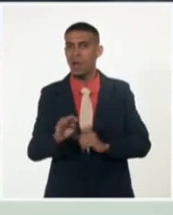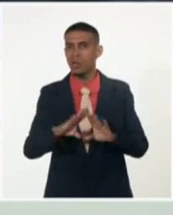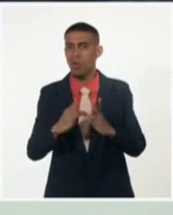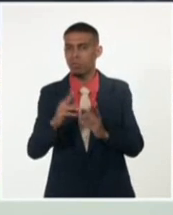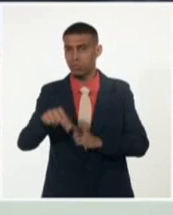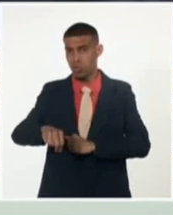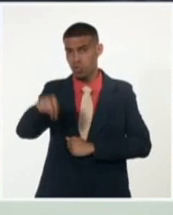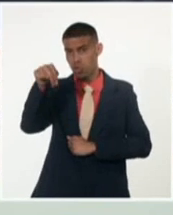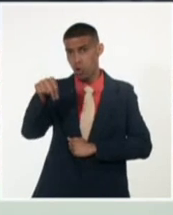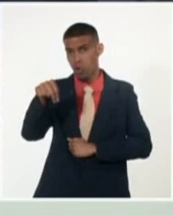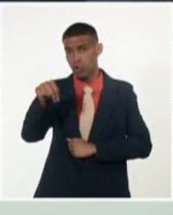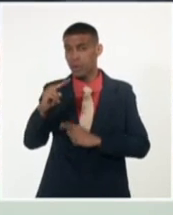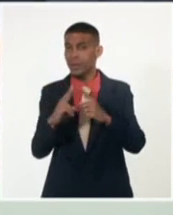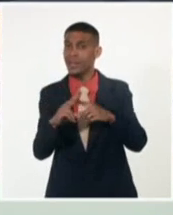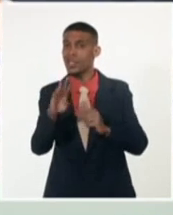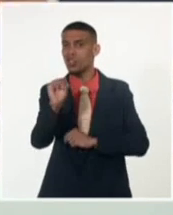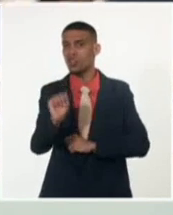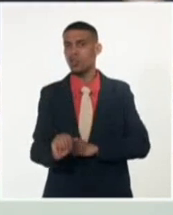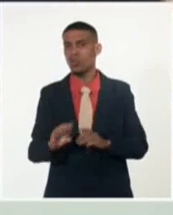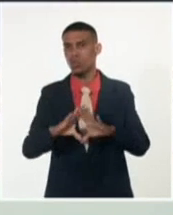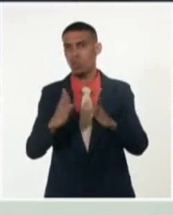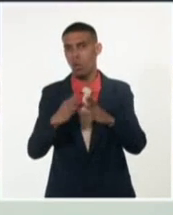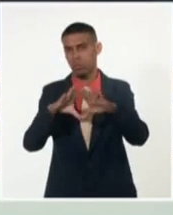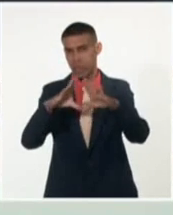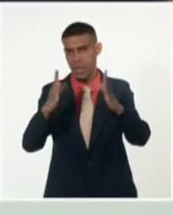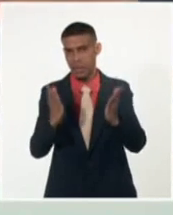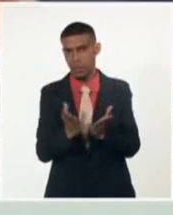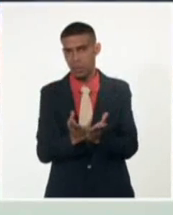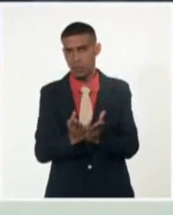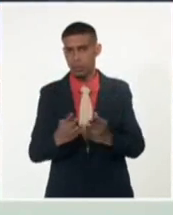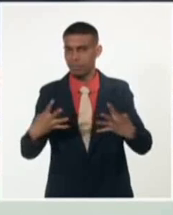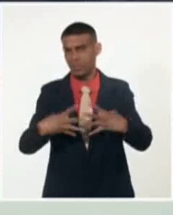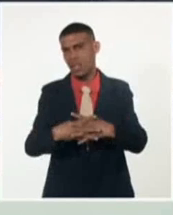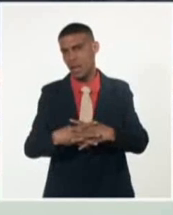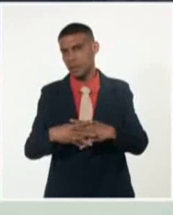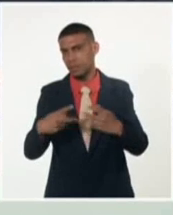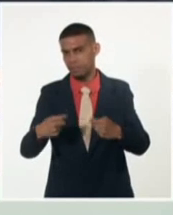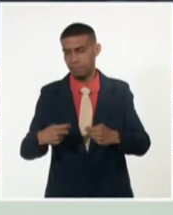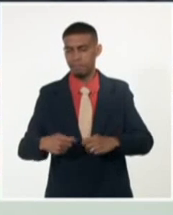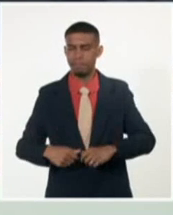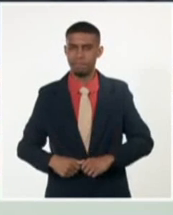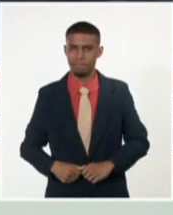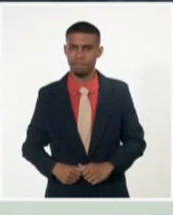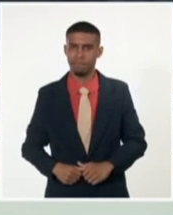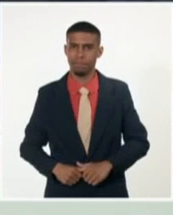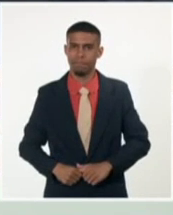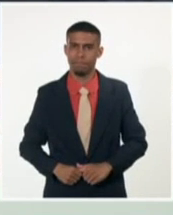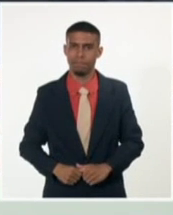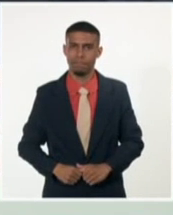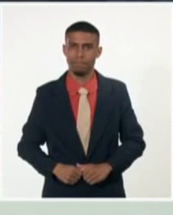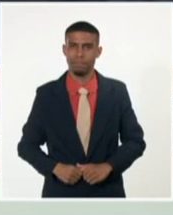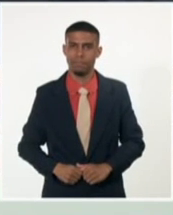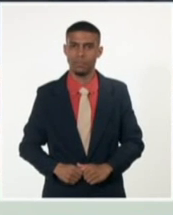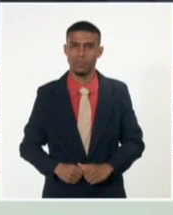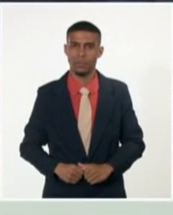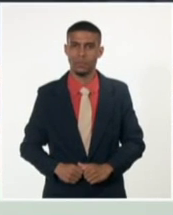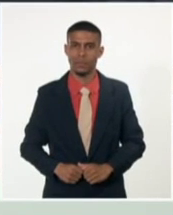y la coexistencia en el planeta. Il faut faire une nouvelle analyse de tout ce qui